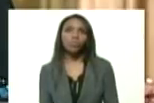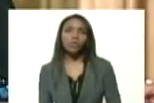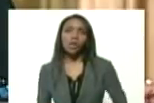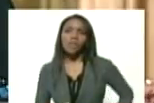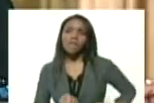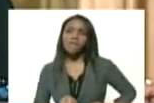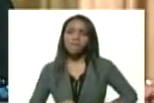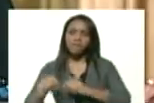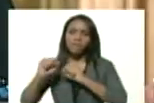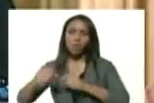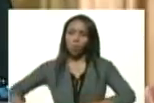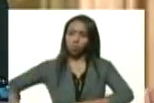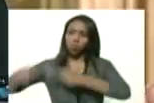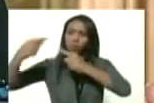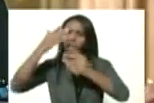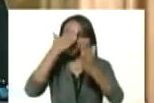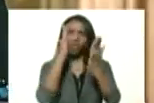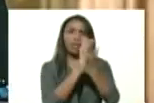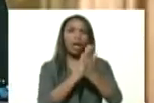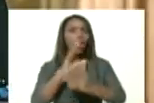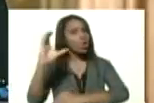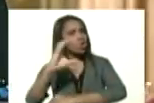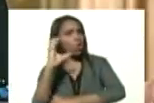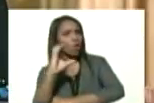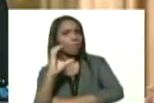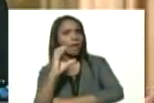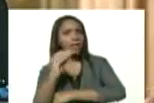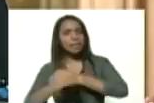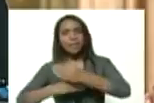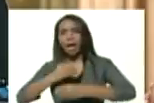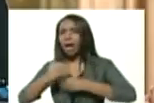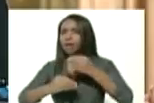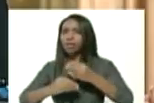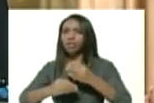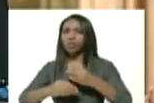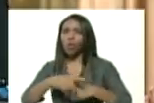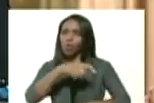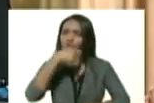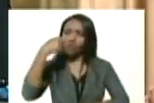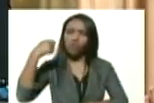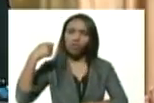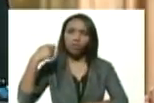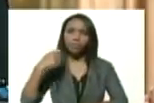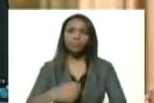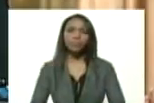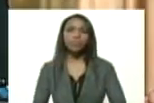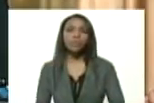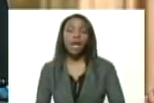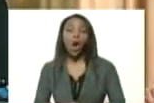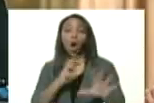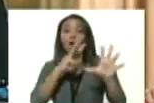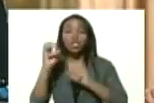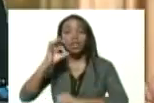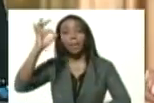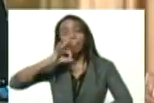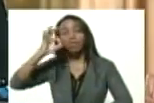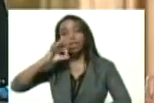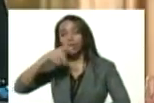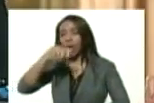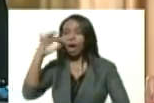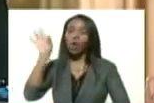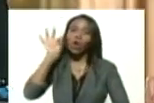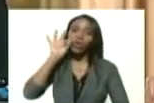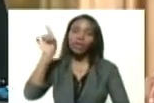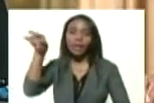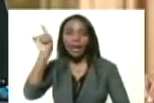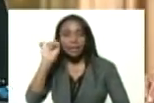frontal es colombia donde se ha conformado un narcoestado el 80 por ciento de la cocaína que llega a